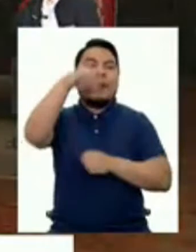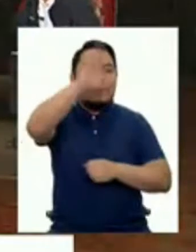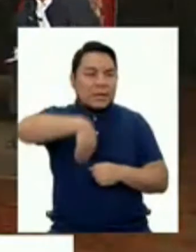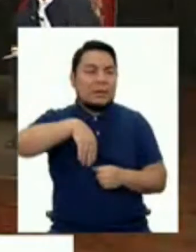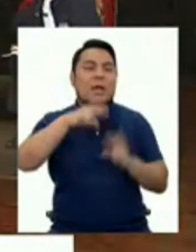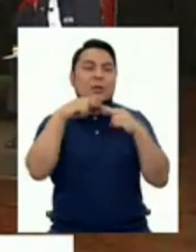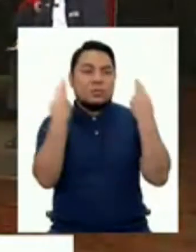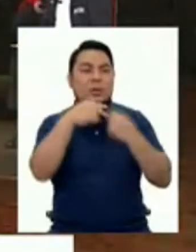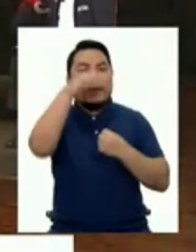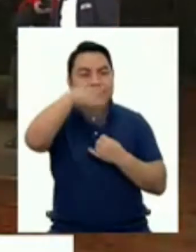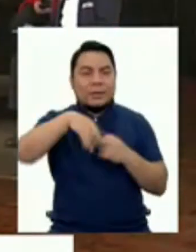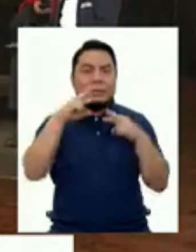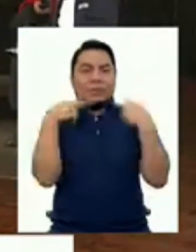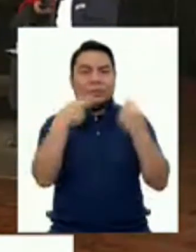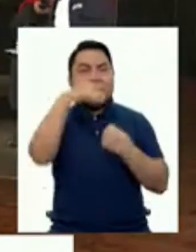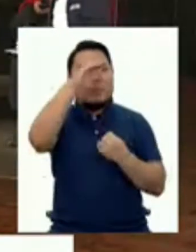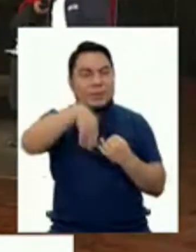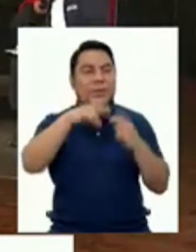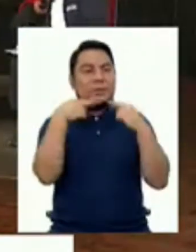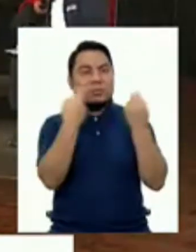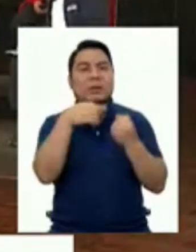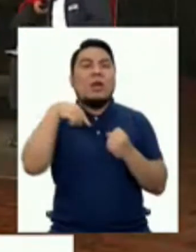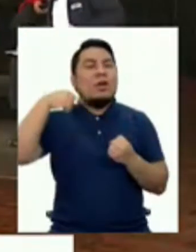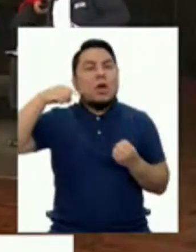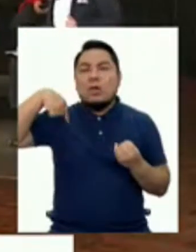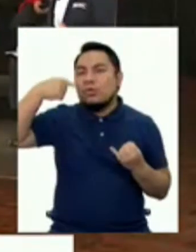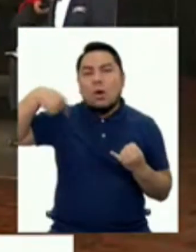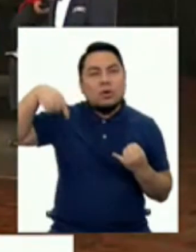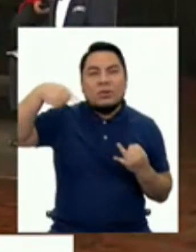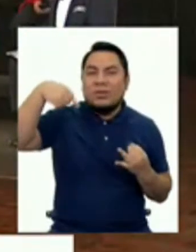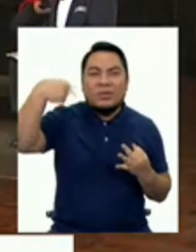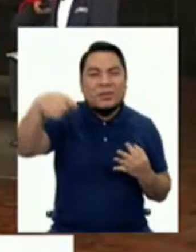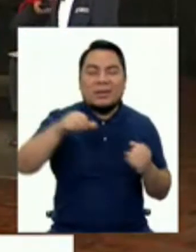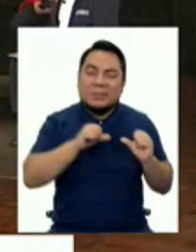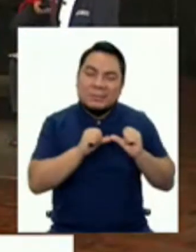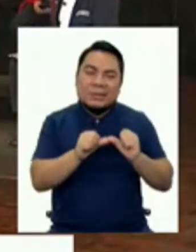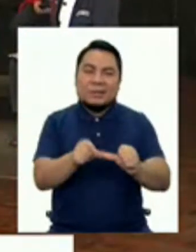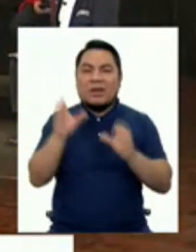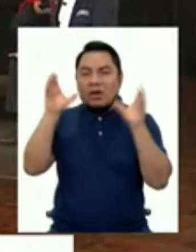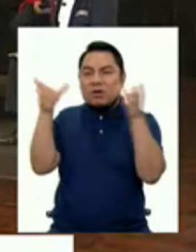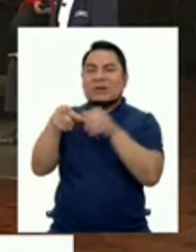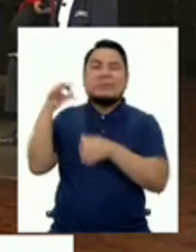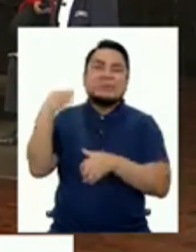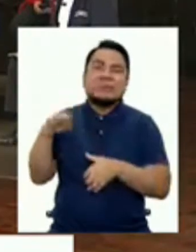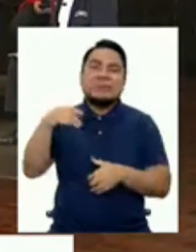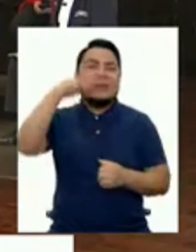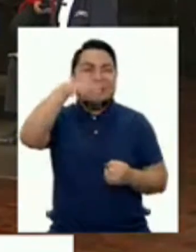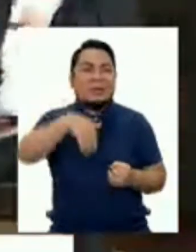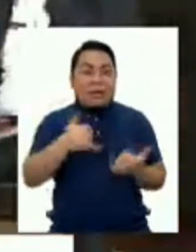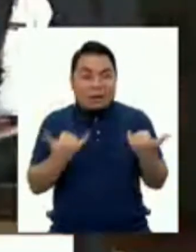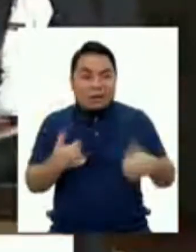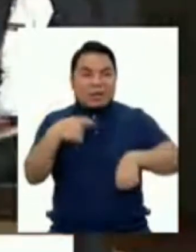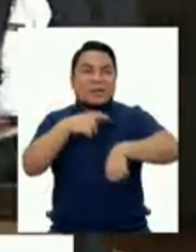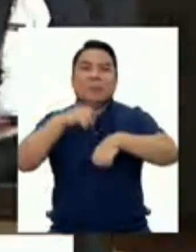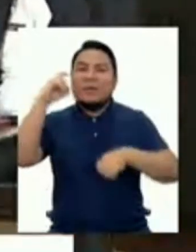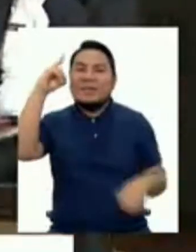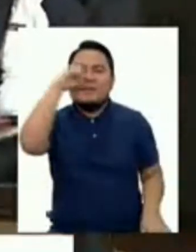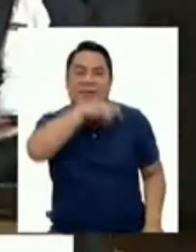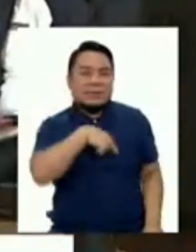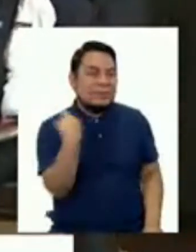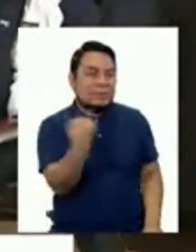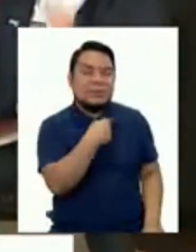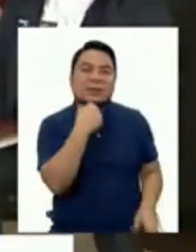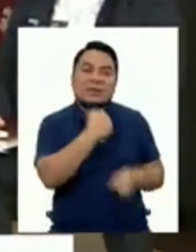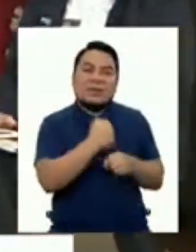comisión del Congreso de la República. Todos los días, permanentemente. En una época tan difícil, donde tenemos